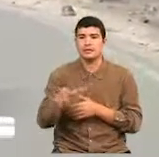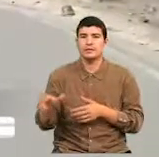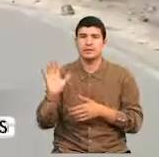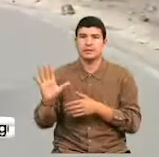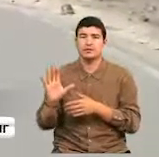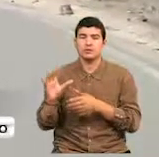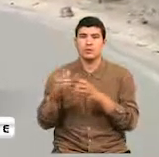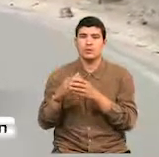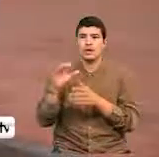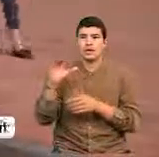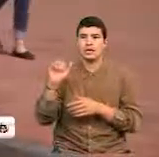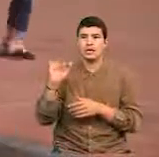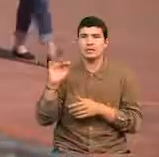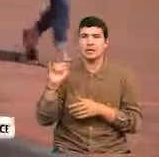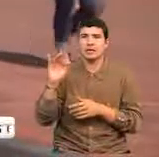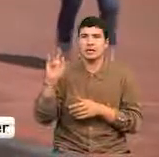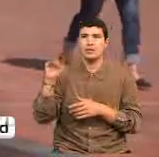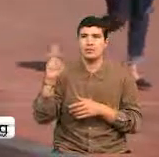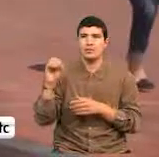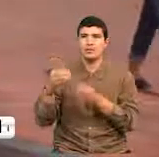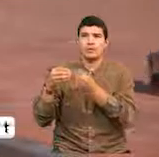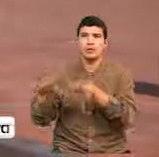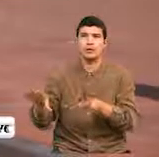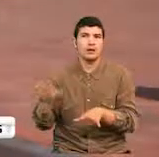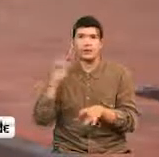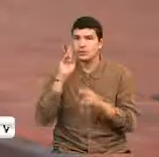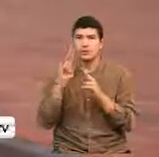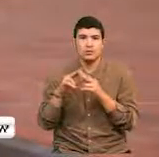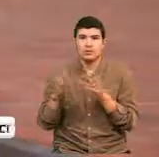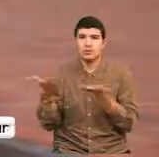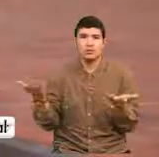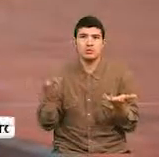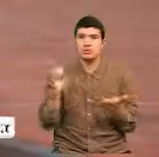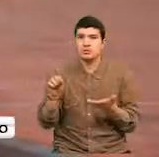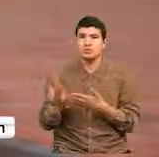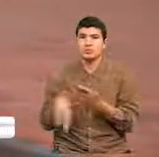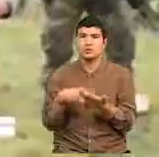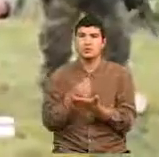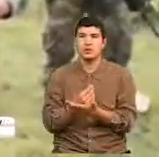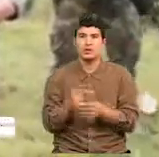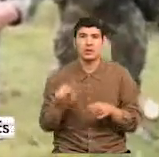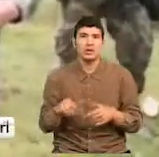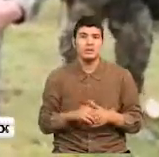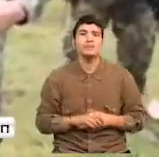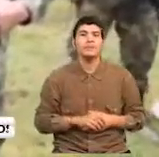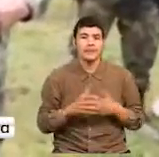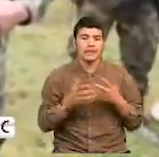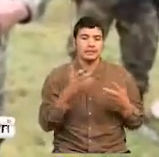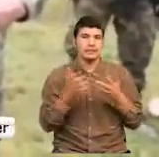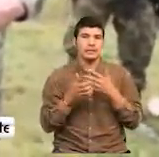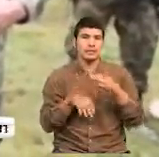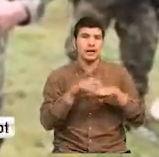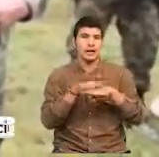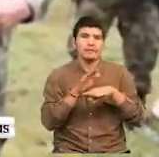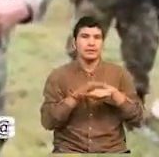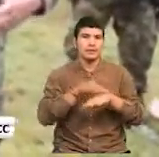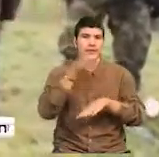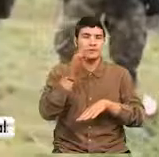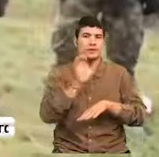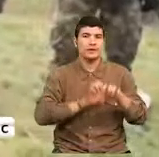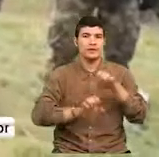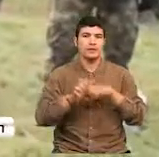en el Catatumbo se perdieron y no se volvieron a ver por estos lados. El sistema de alertas tempranas de la Defensoría